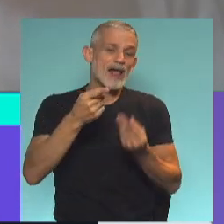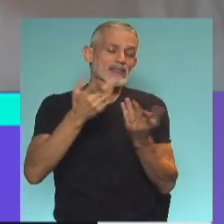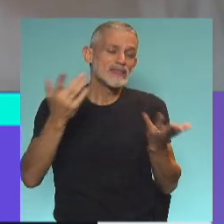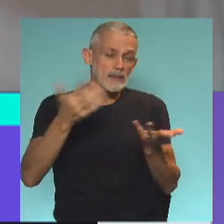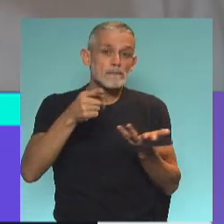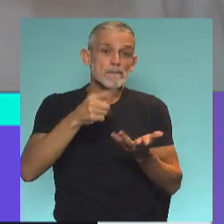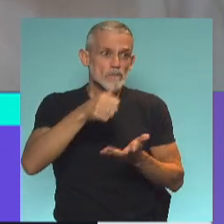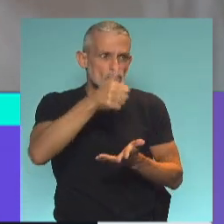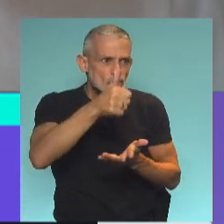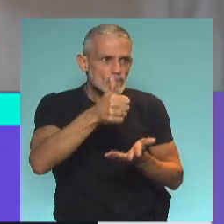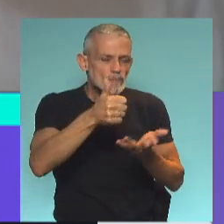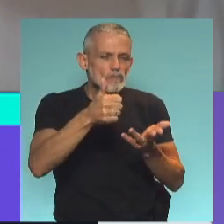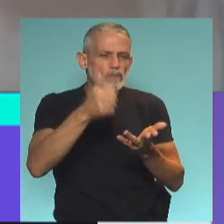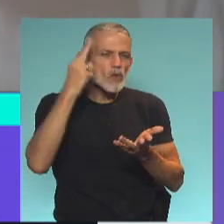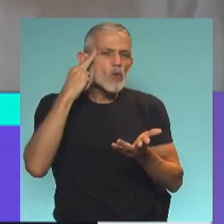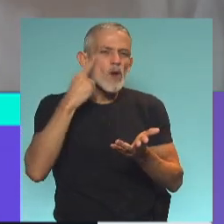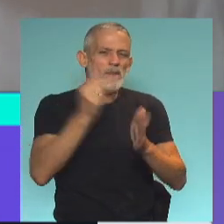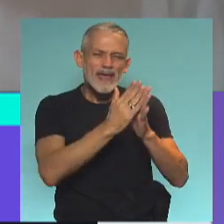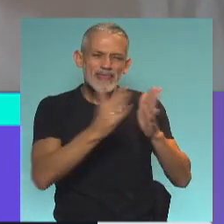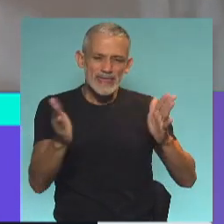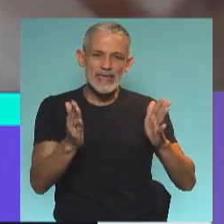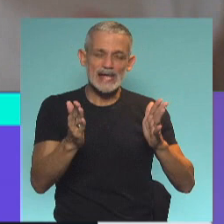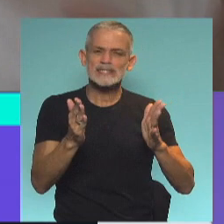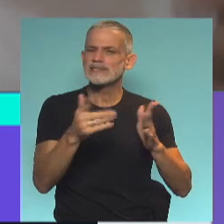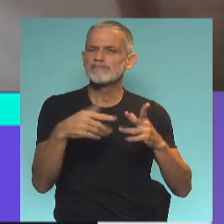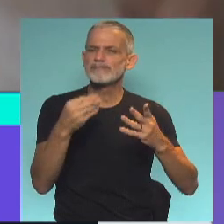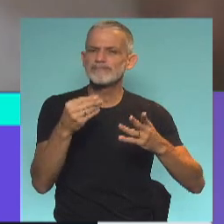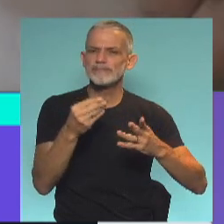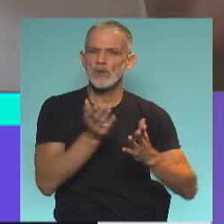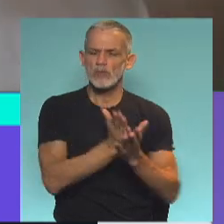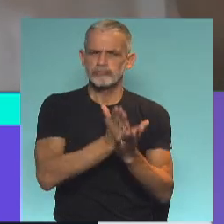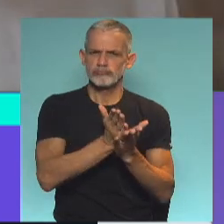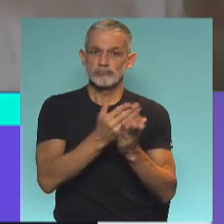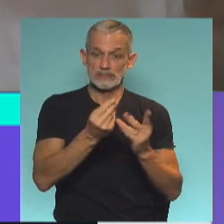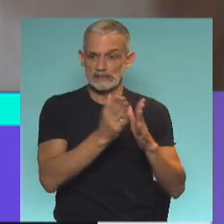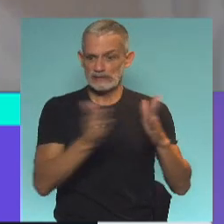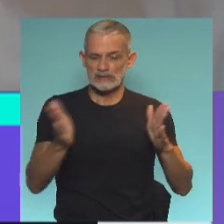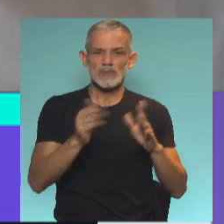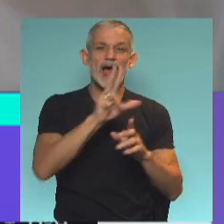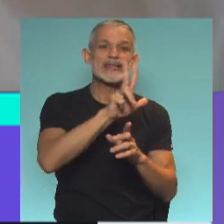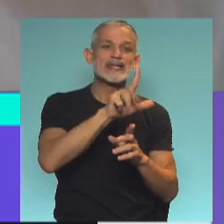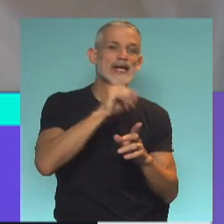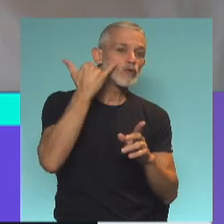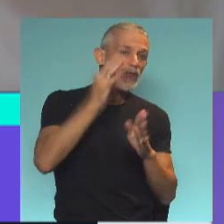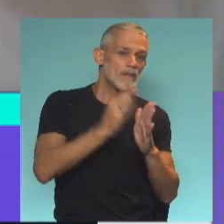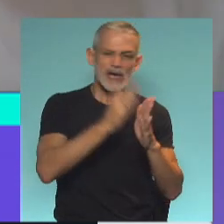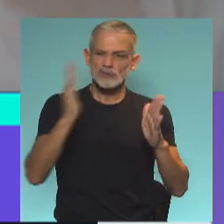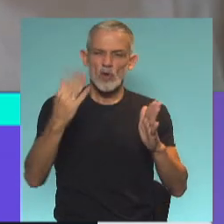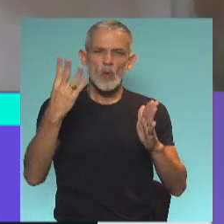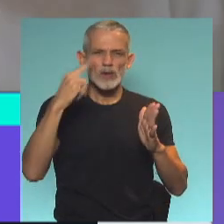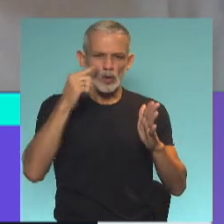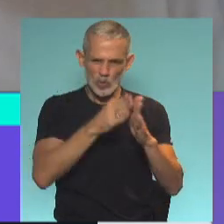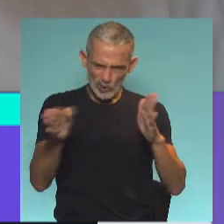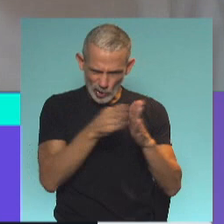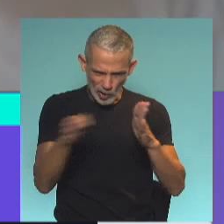como éxito también de estos 9 días tiene que ver con fuertemente qué haremos entre el 31 de mayo y el 4 de